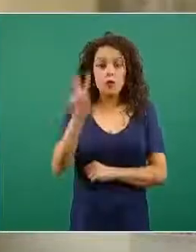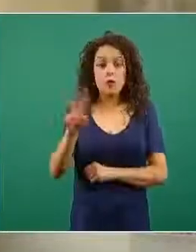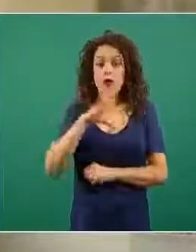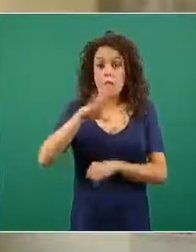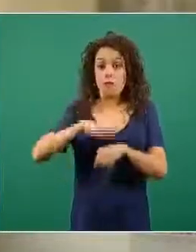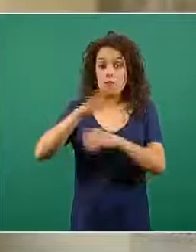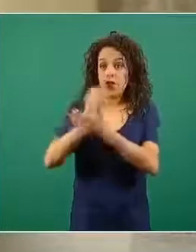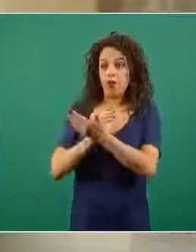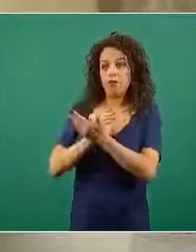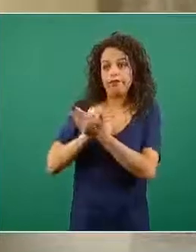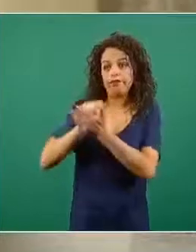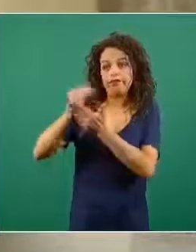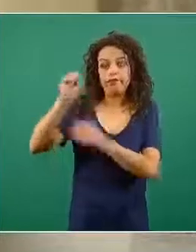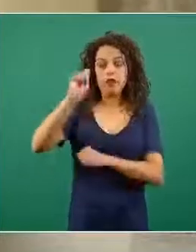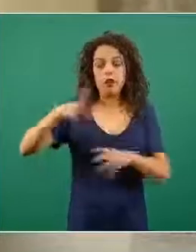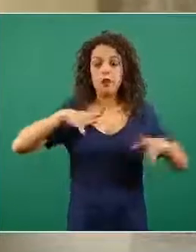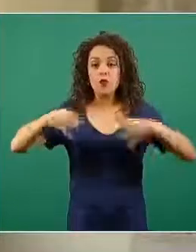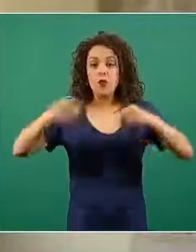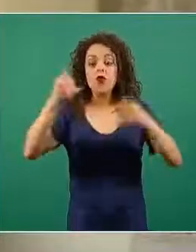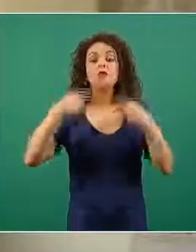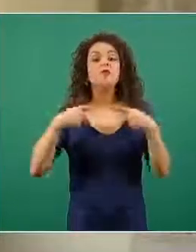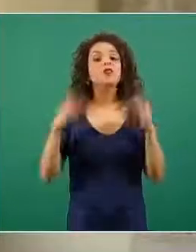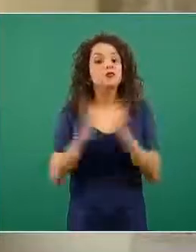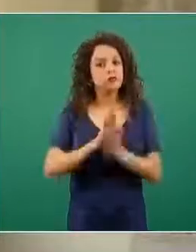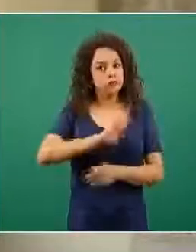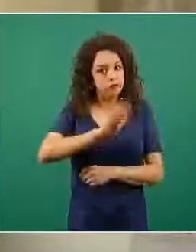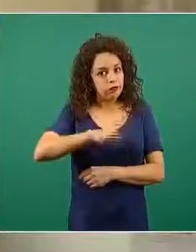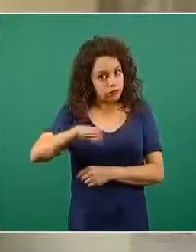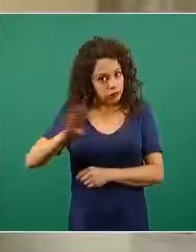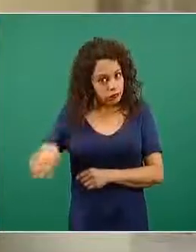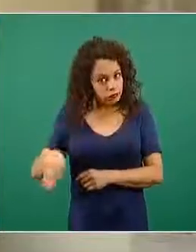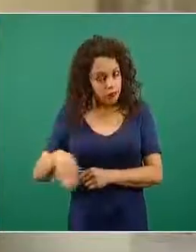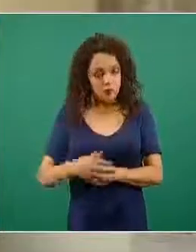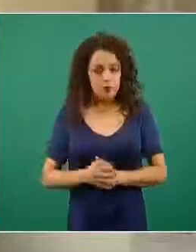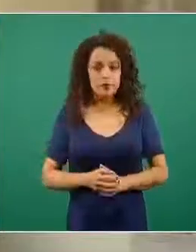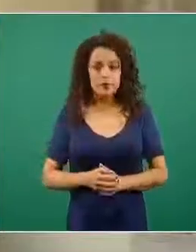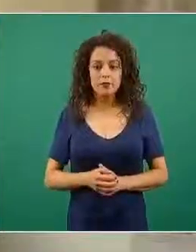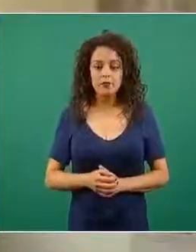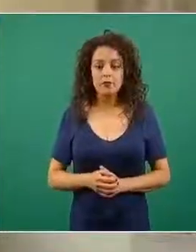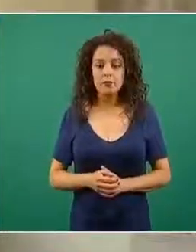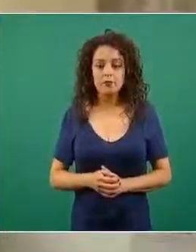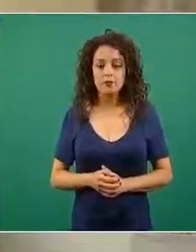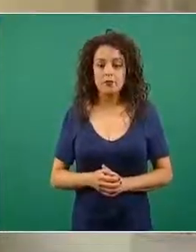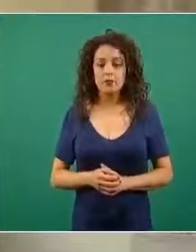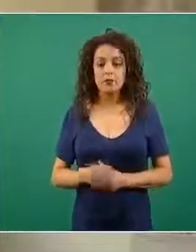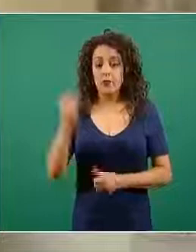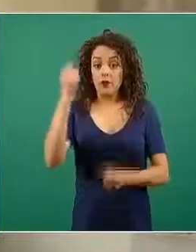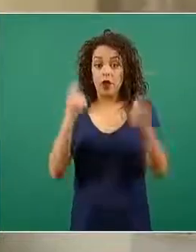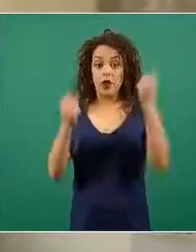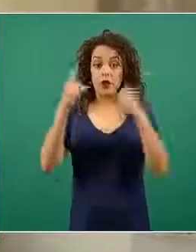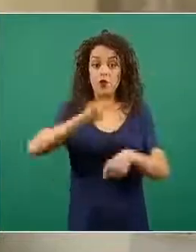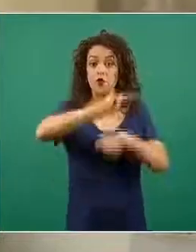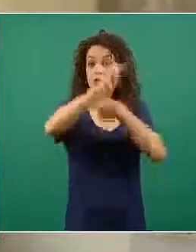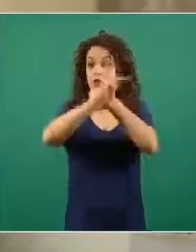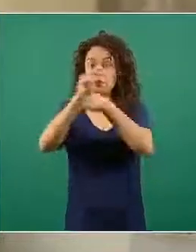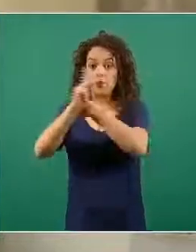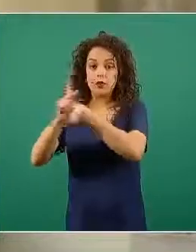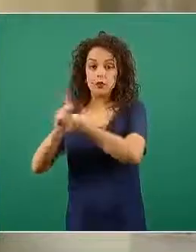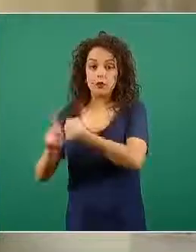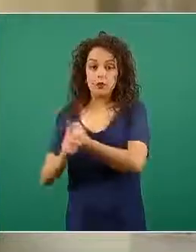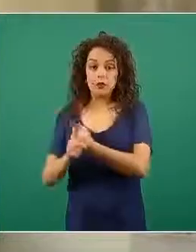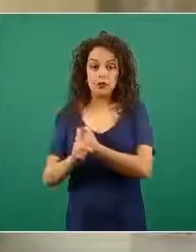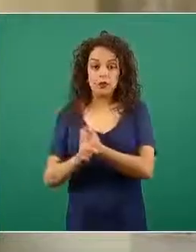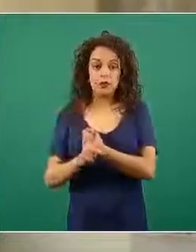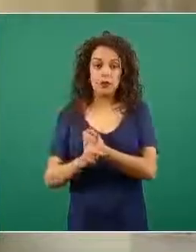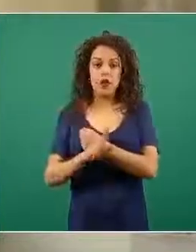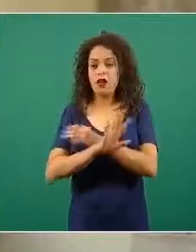y de fallecimientos hasta un grado que casi, bueno, en algunos países ya se había desbordado desgraciadamente el